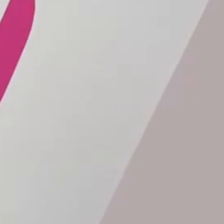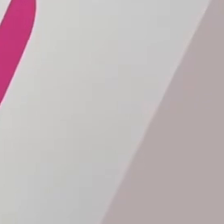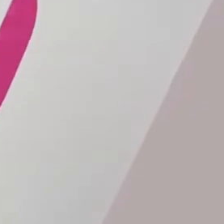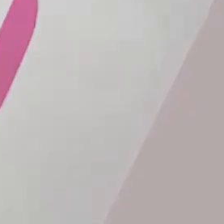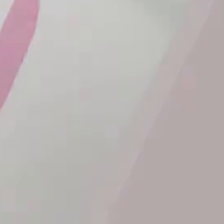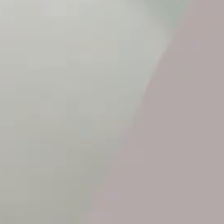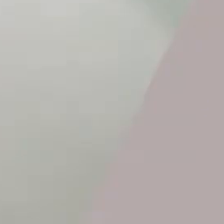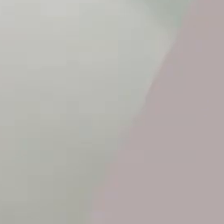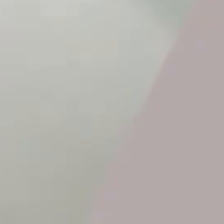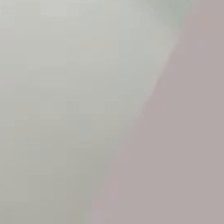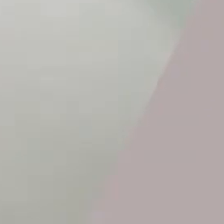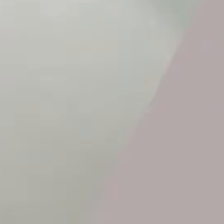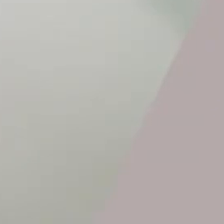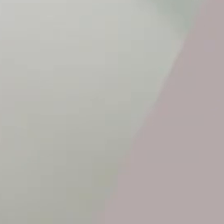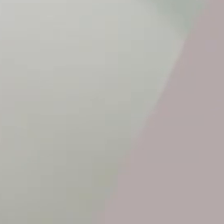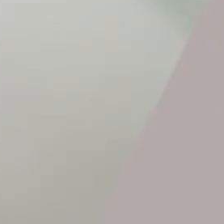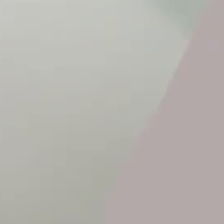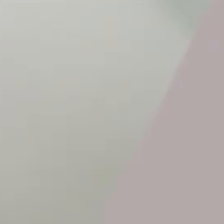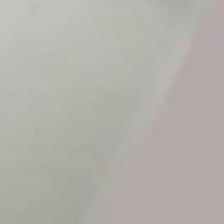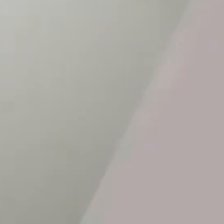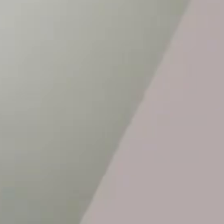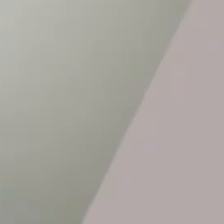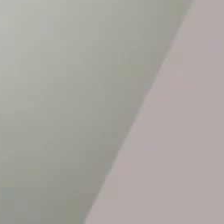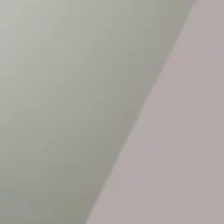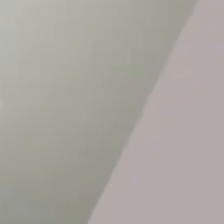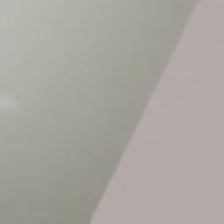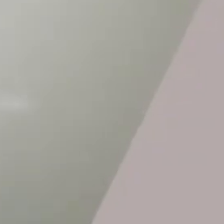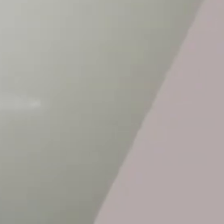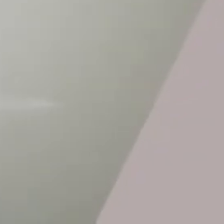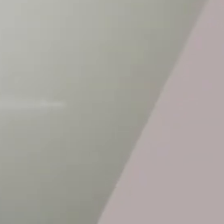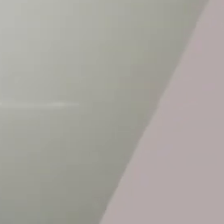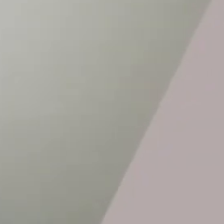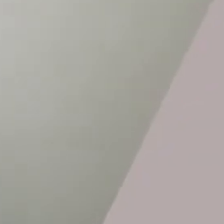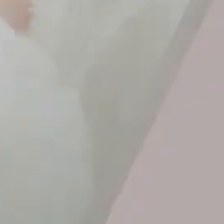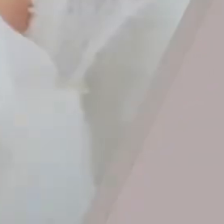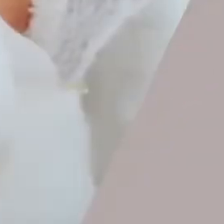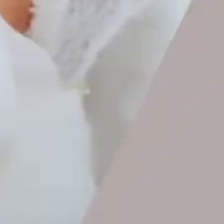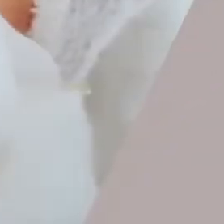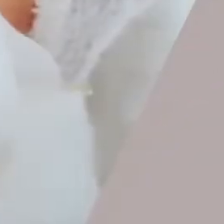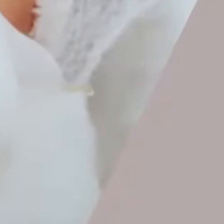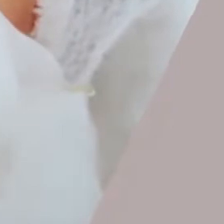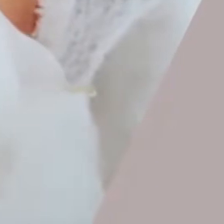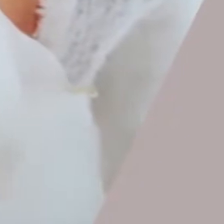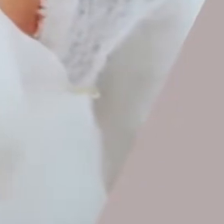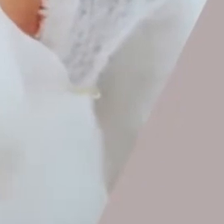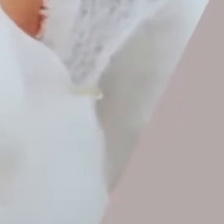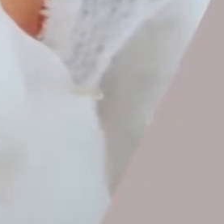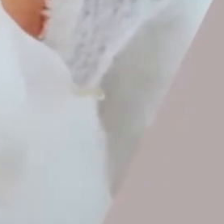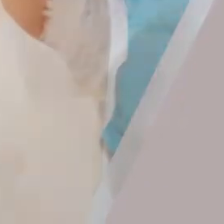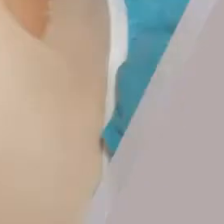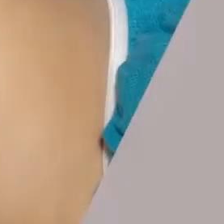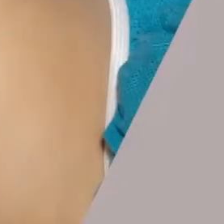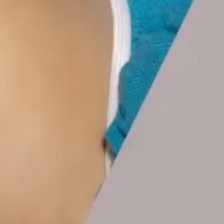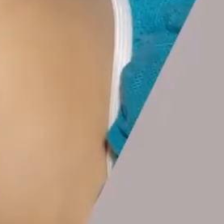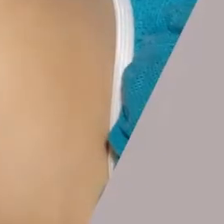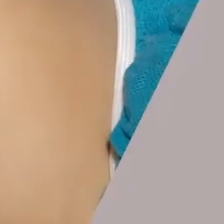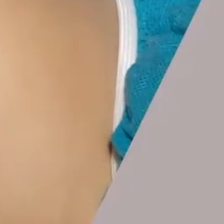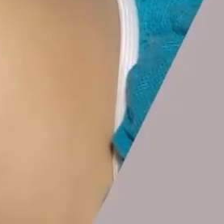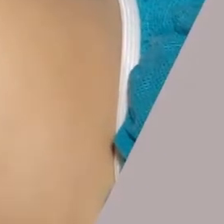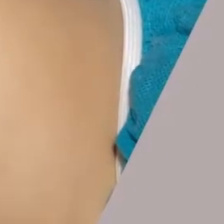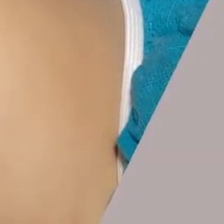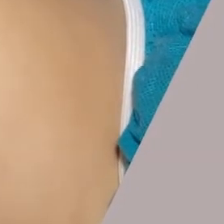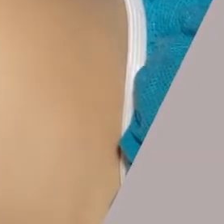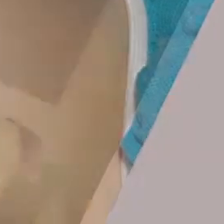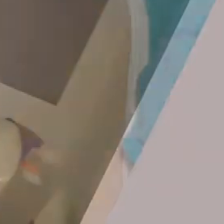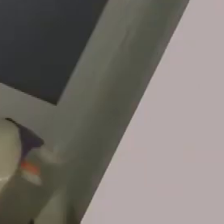Vital Centro de Estética, armoniza tu cuerpo y tu mente. Somos especialistas en pestañas pelo a pelo. Ubícanos